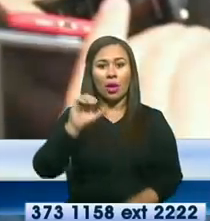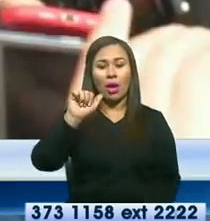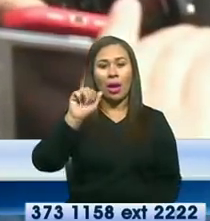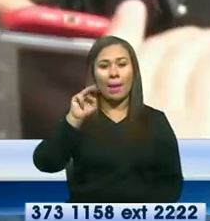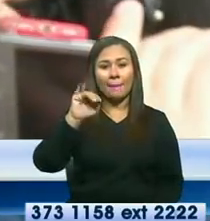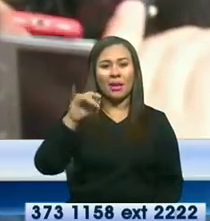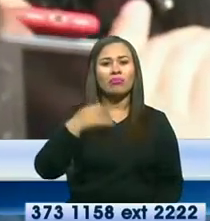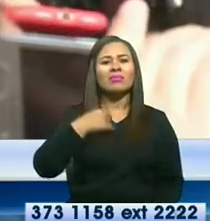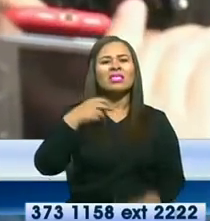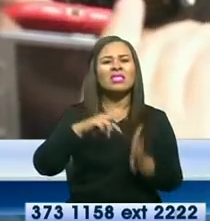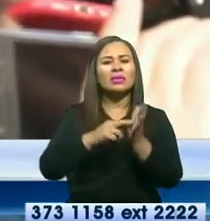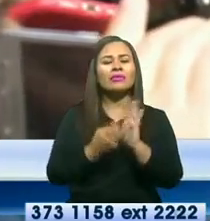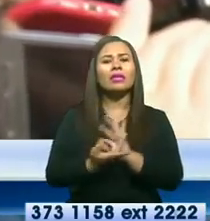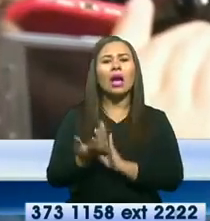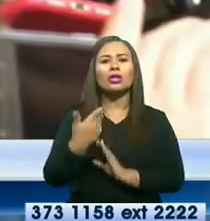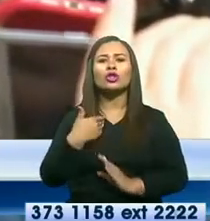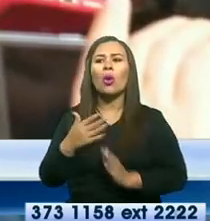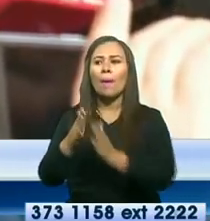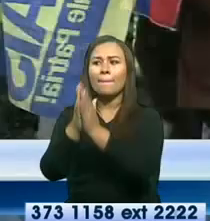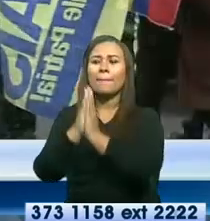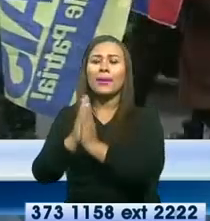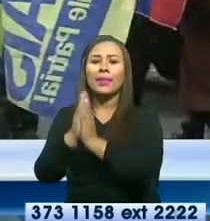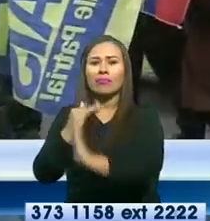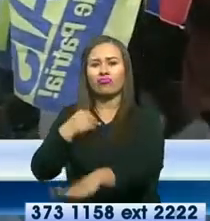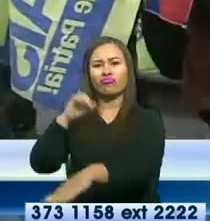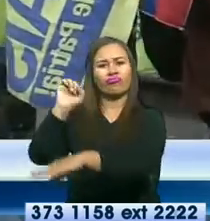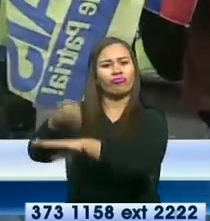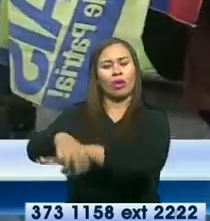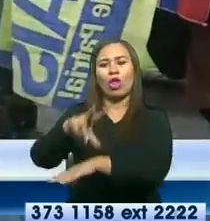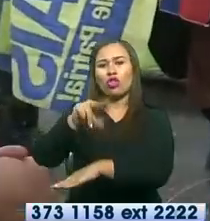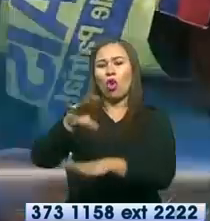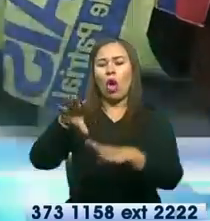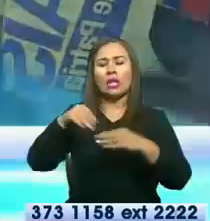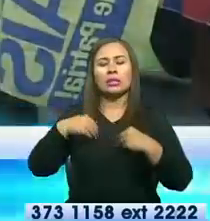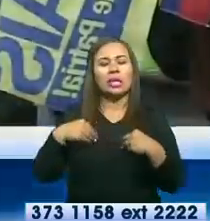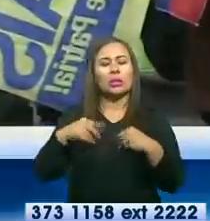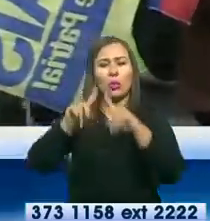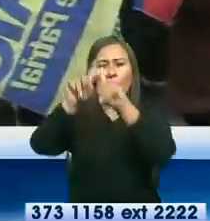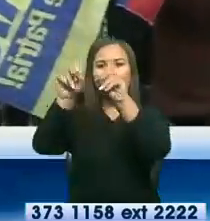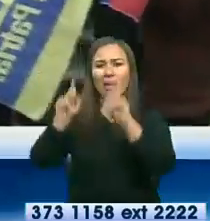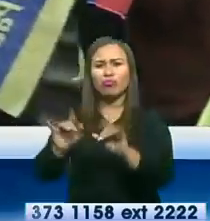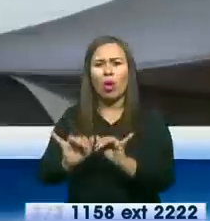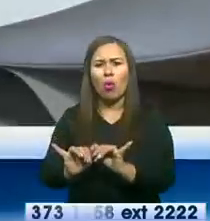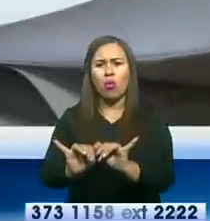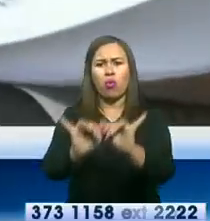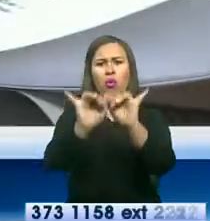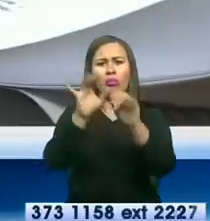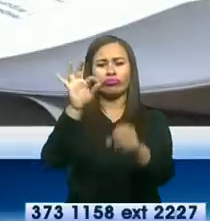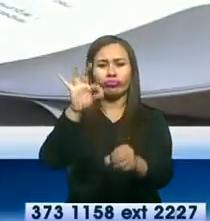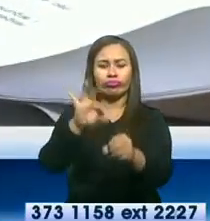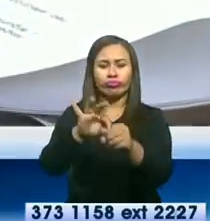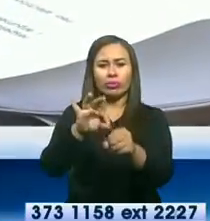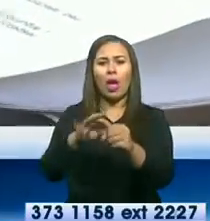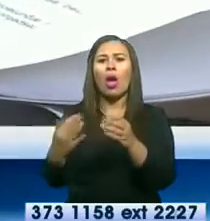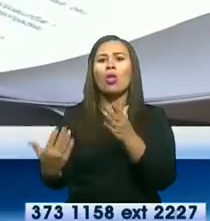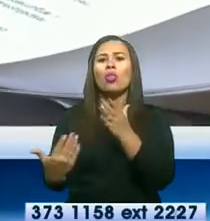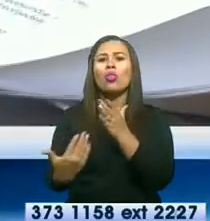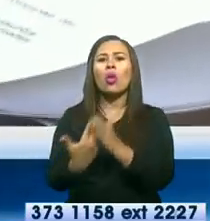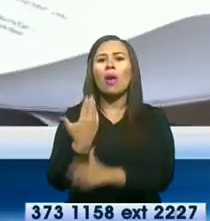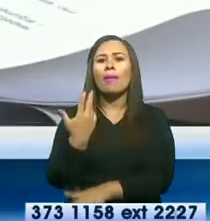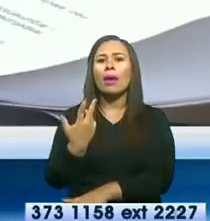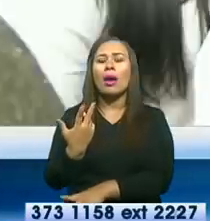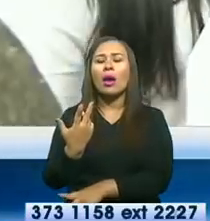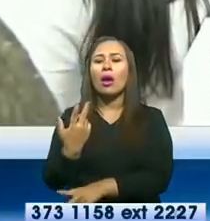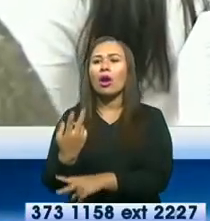dos preguntas a las cuales rechazo. Se oponen a las preguntas sobre reelección indefinida y la nueva conformación del Consejo de